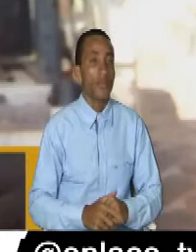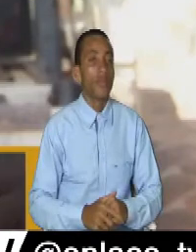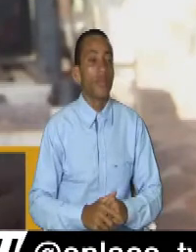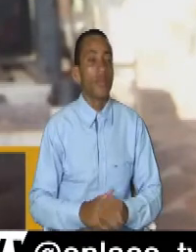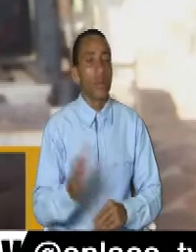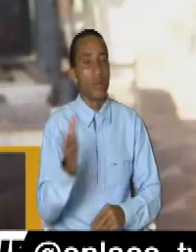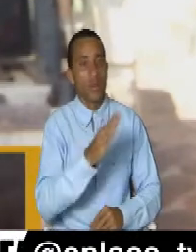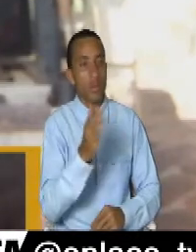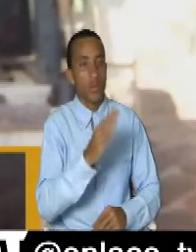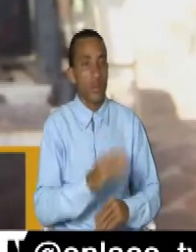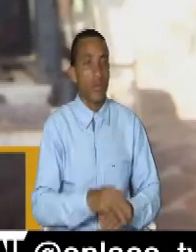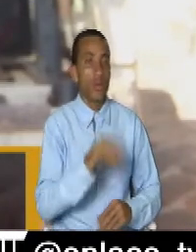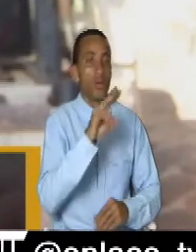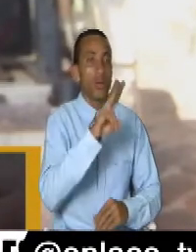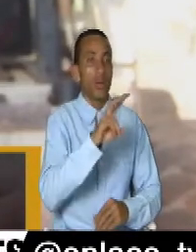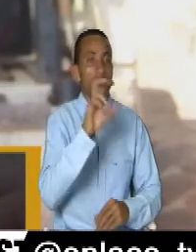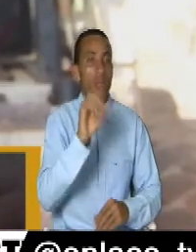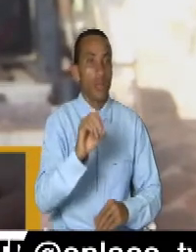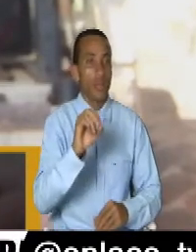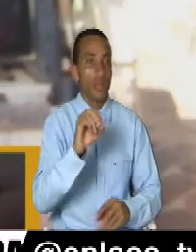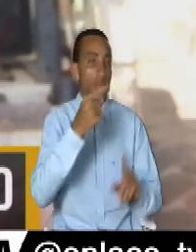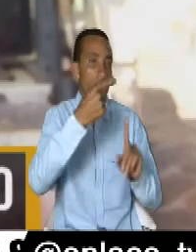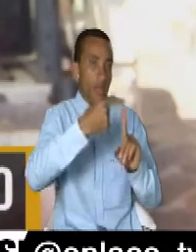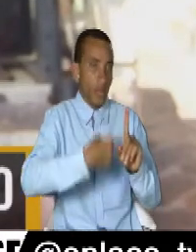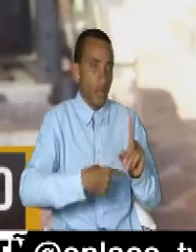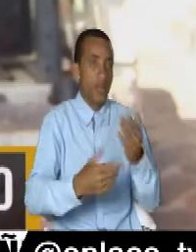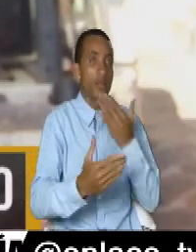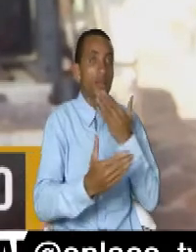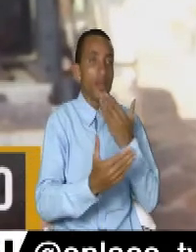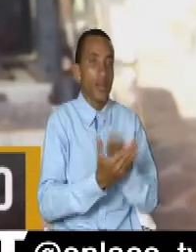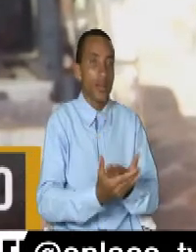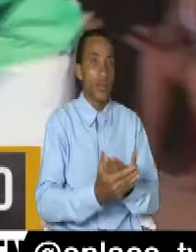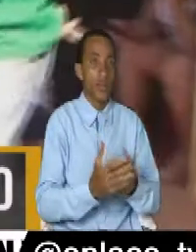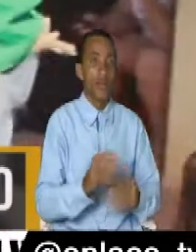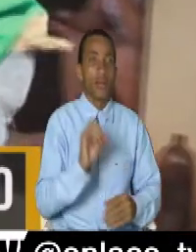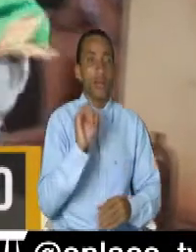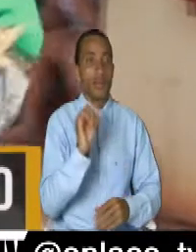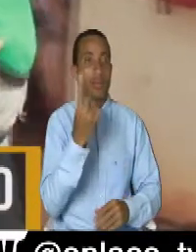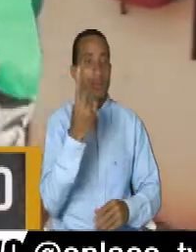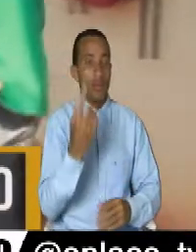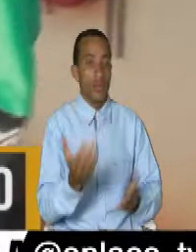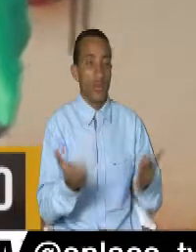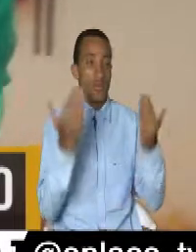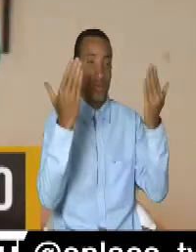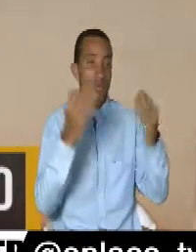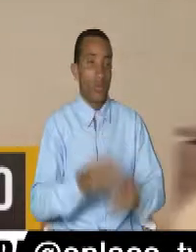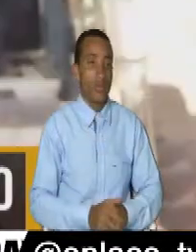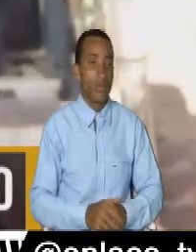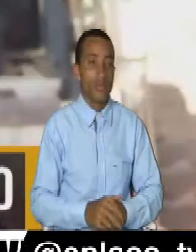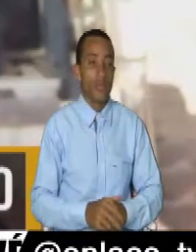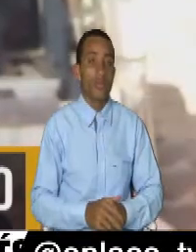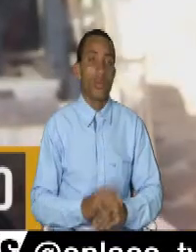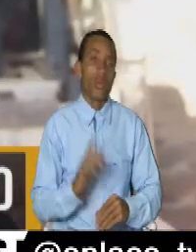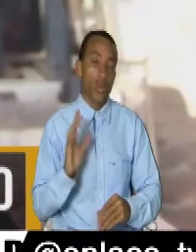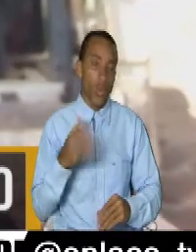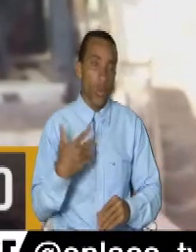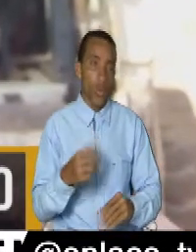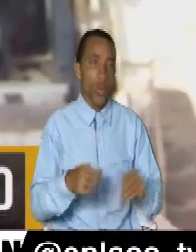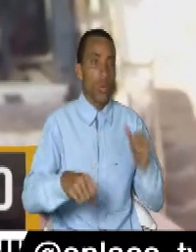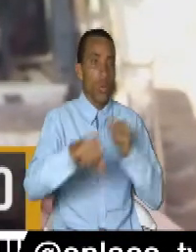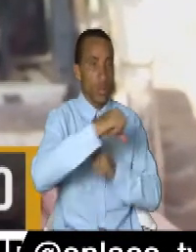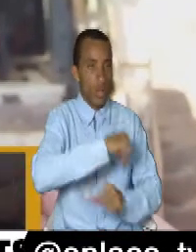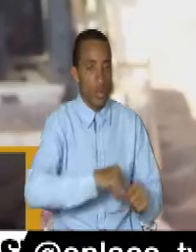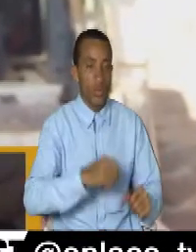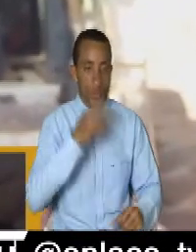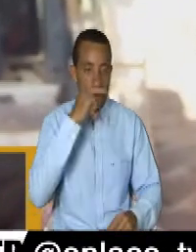aproximadamente 20 meses, pues gracias a Dios nosotros fuimos uno de los primeros beneficiados. Un cambio total, un beneficio para los